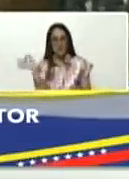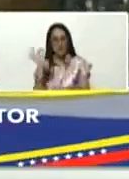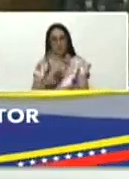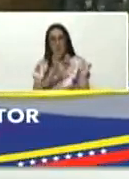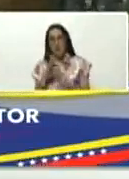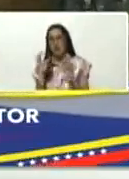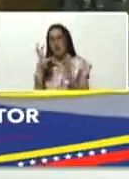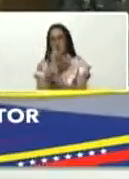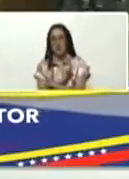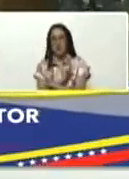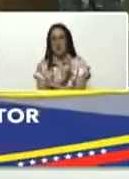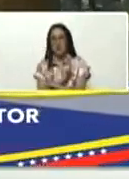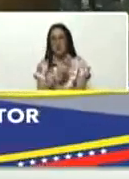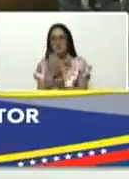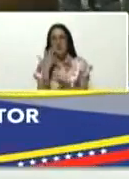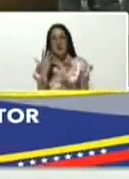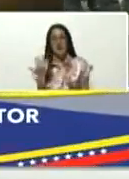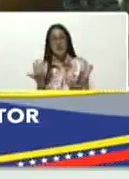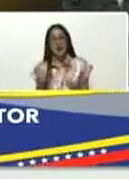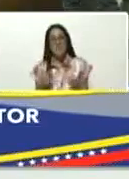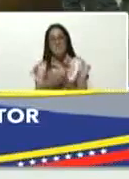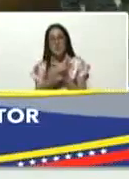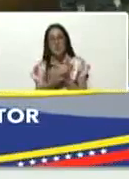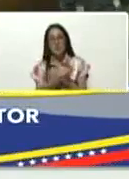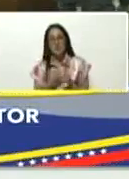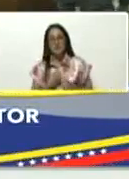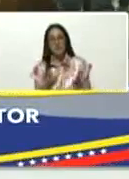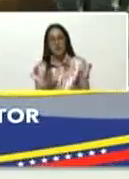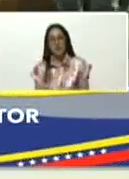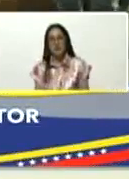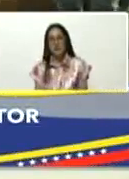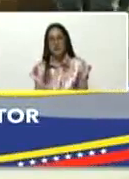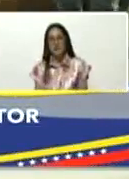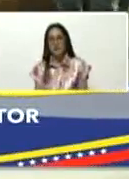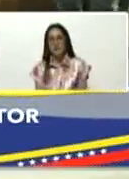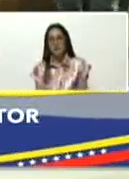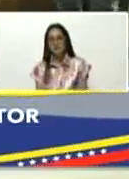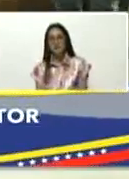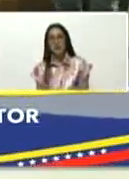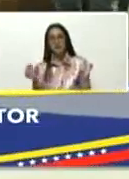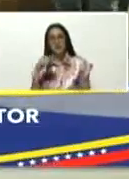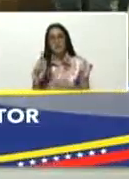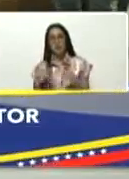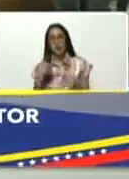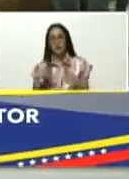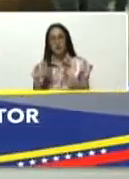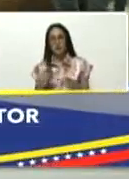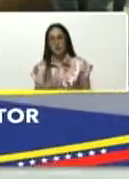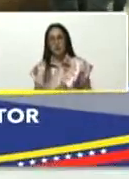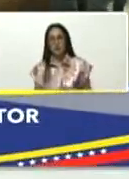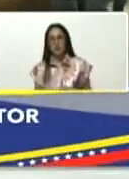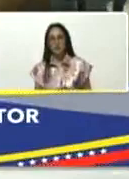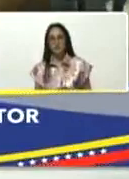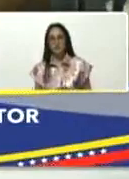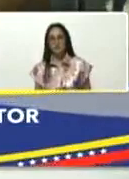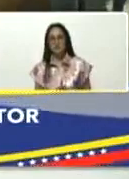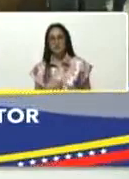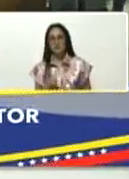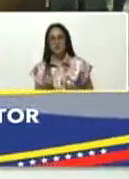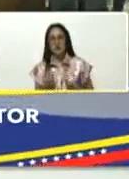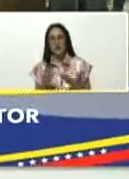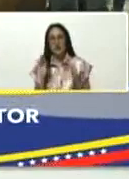noche, para ver qué apoyo más se le puede dar para incrementar la producción, para incrementar